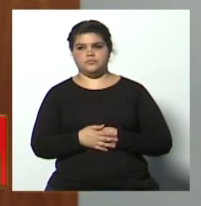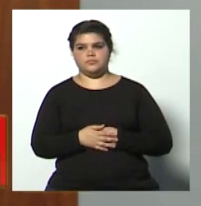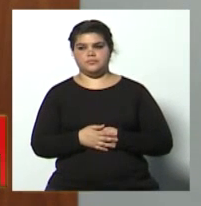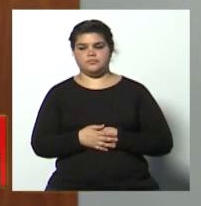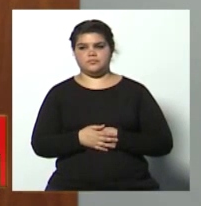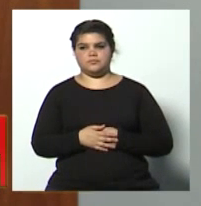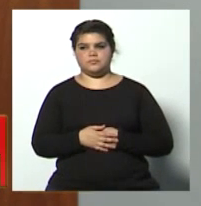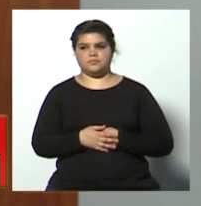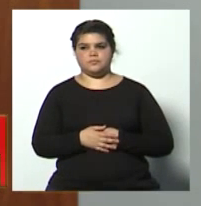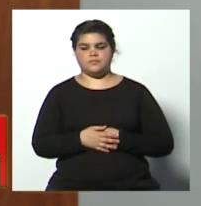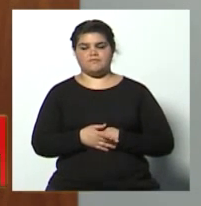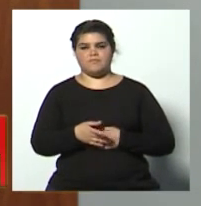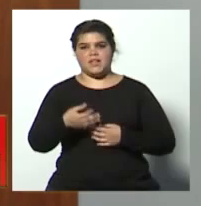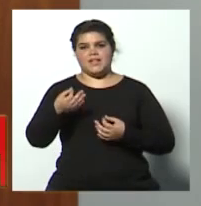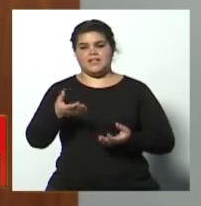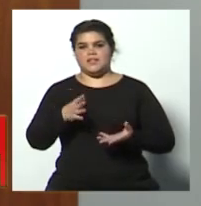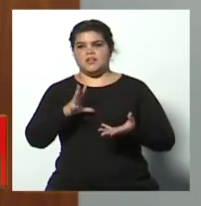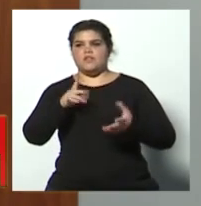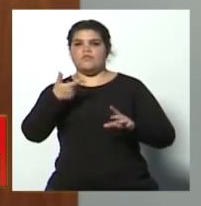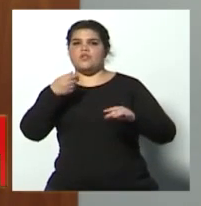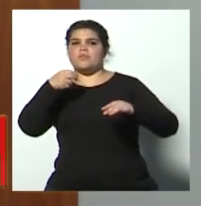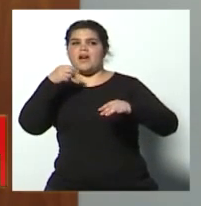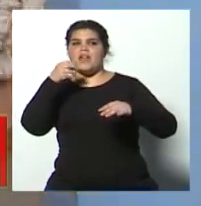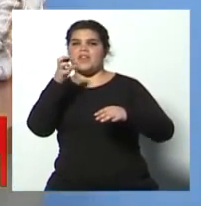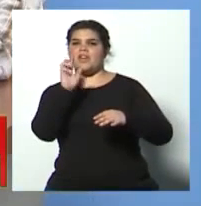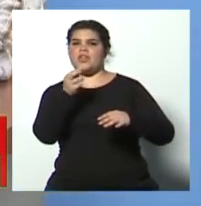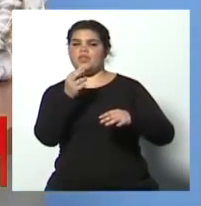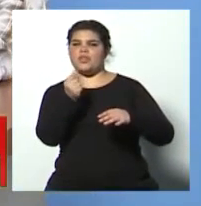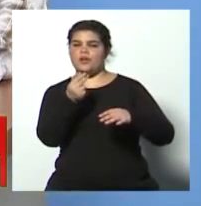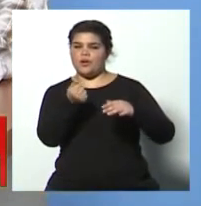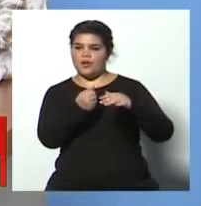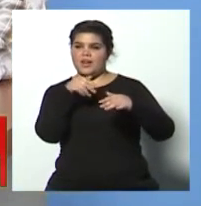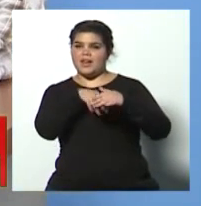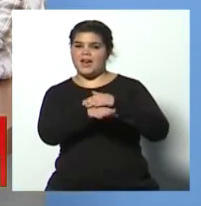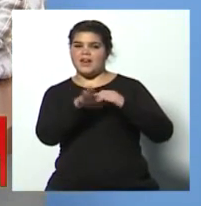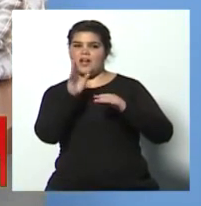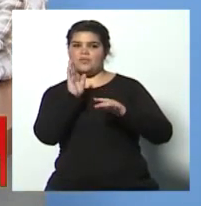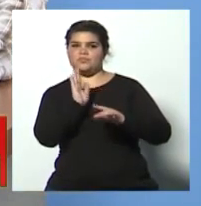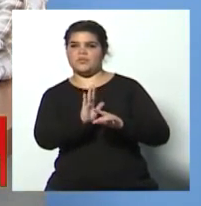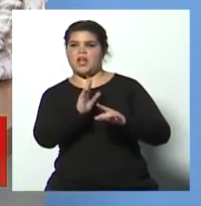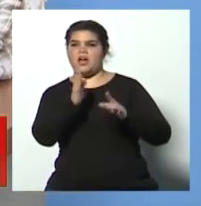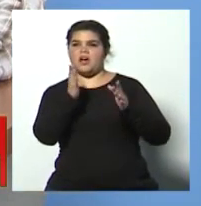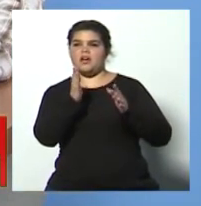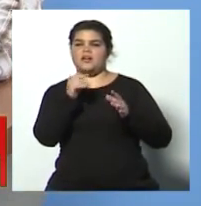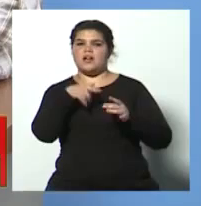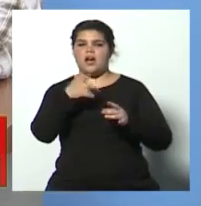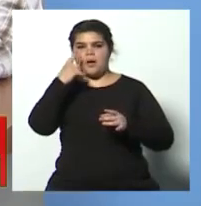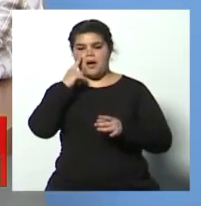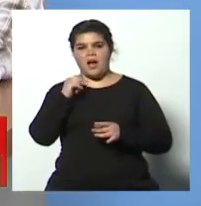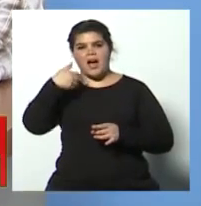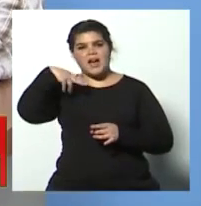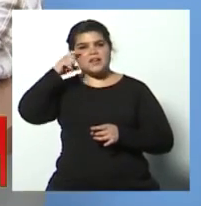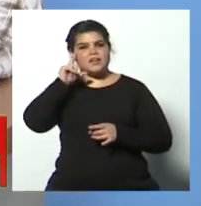Mira, esta restricción que estamos viendo en este mes, que de alguna forma hoy Aníbal Fernández lo